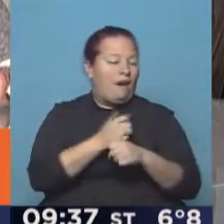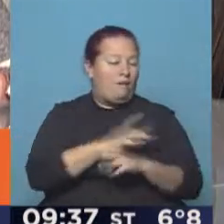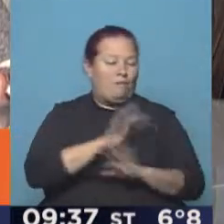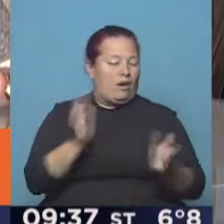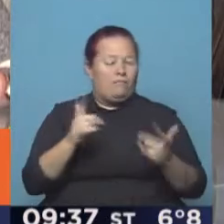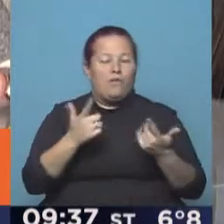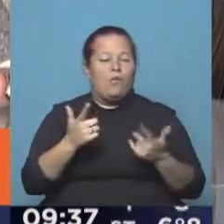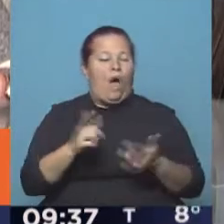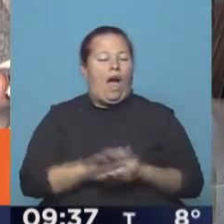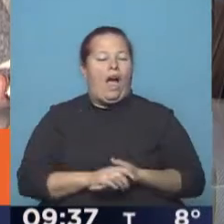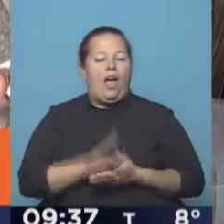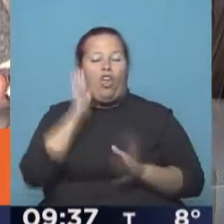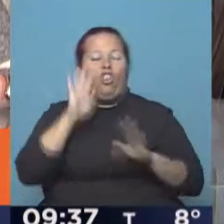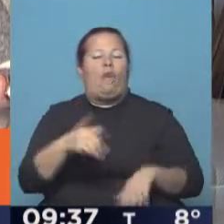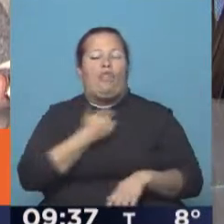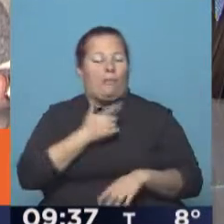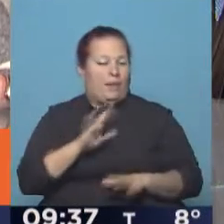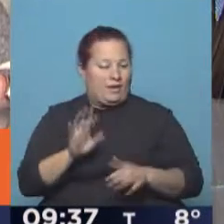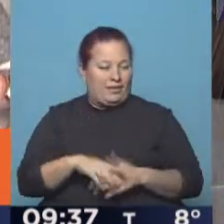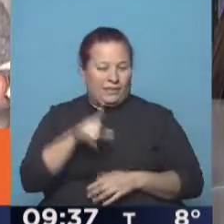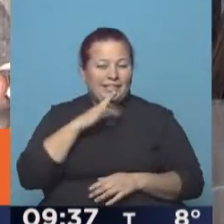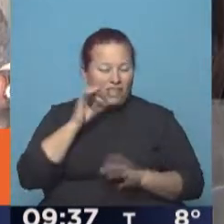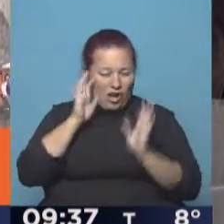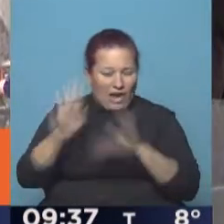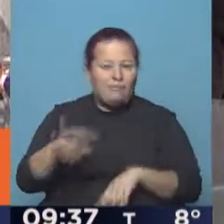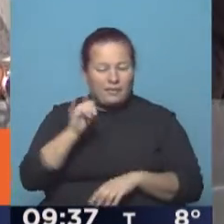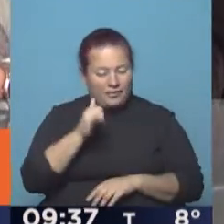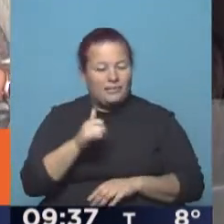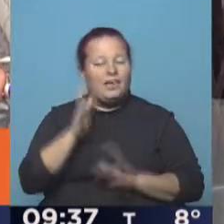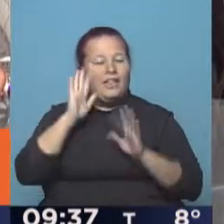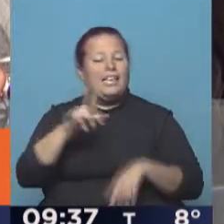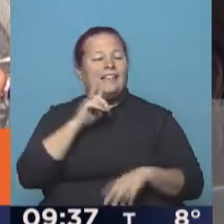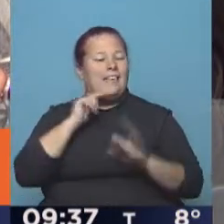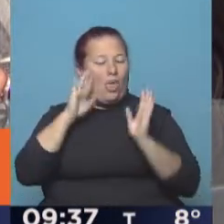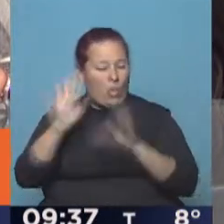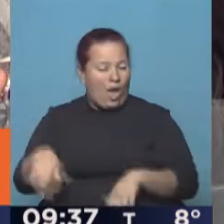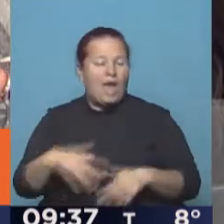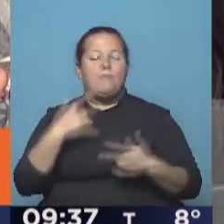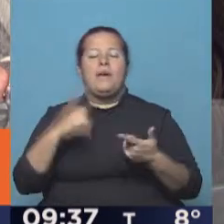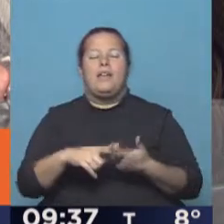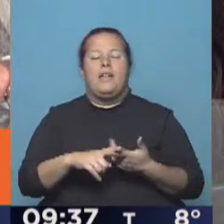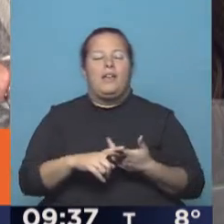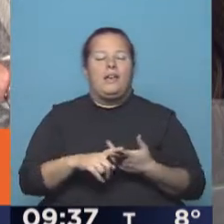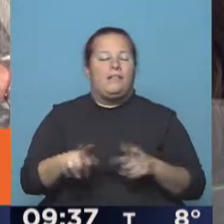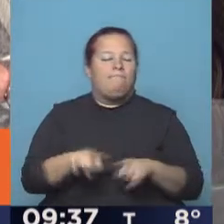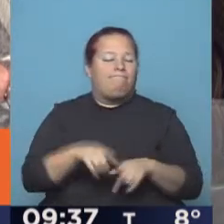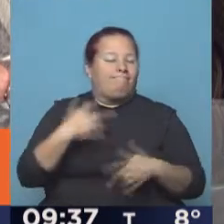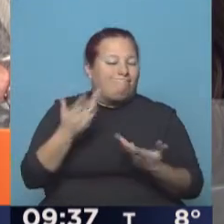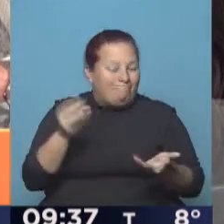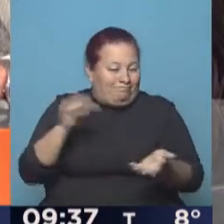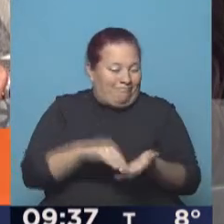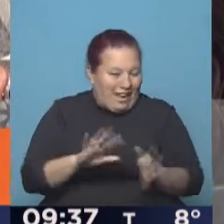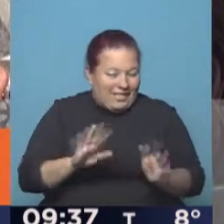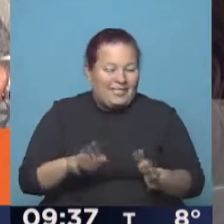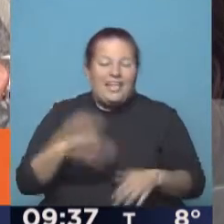no tenía dónde dormir. Dormías en lo de tu tía, ¿no? Así es. En lo de la tía, digamos, más que